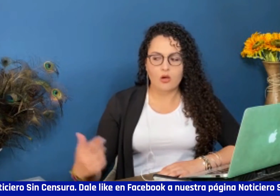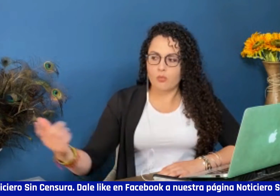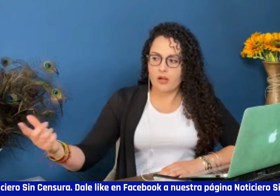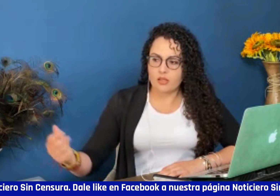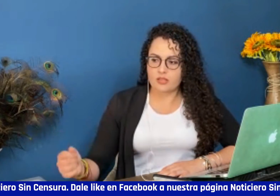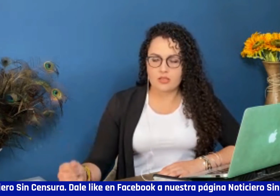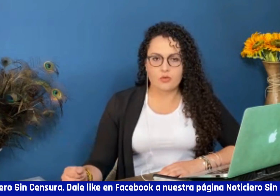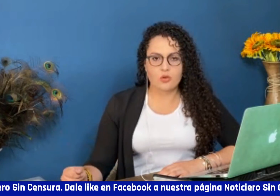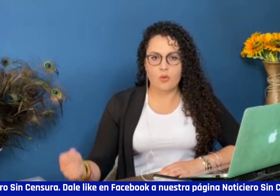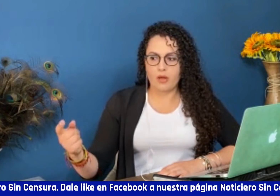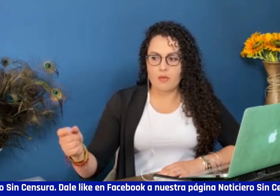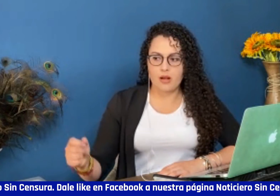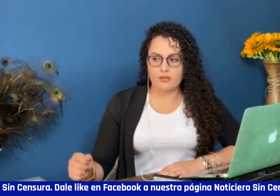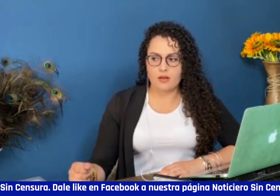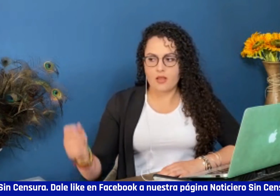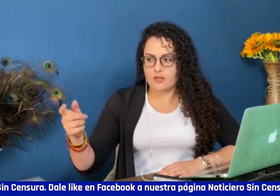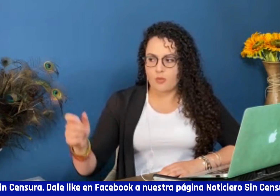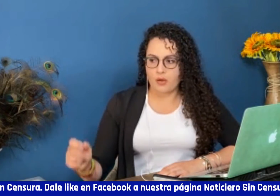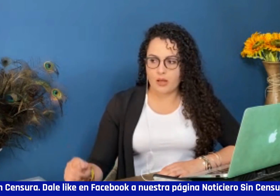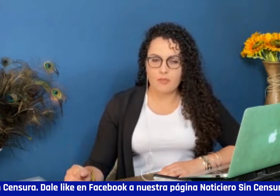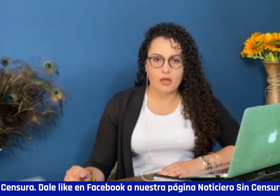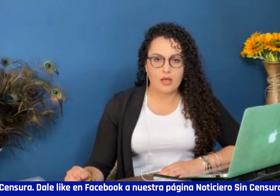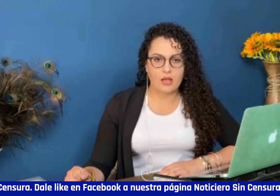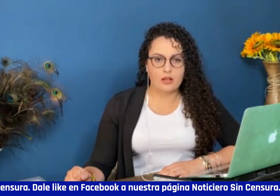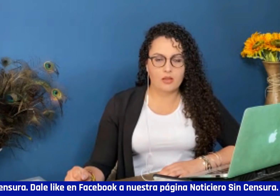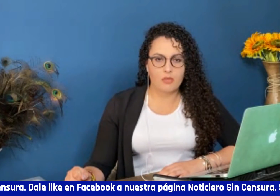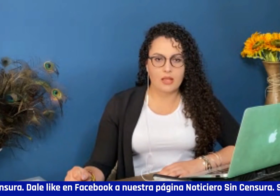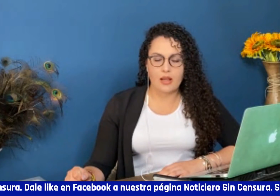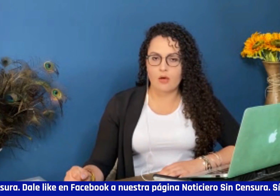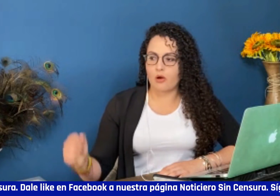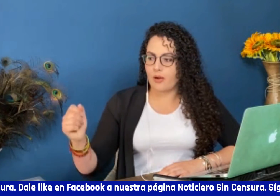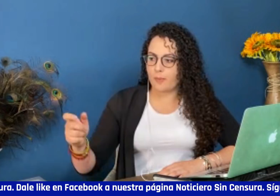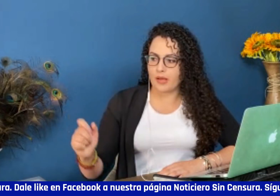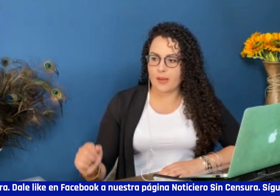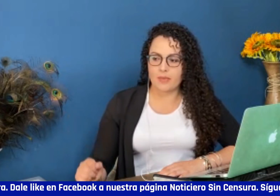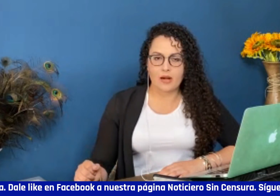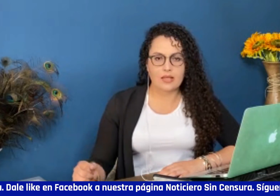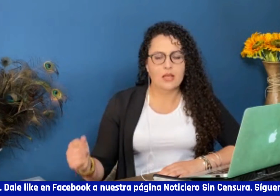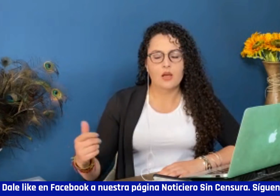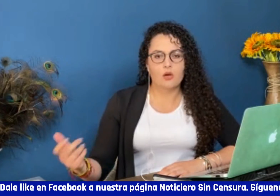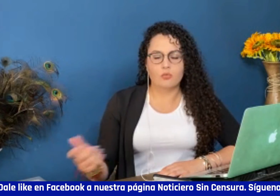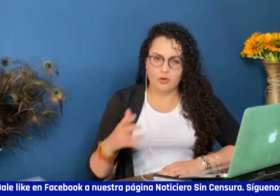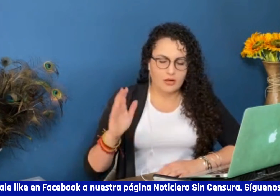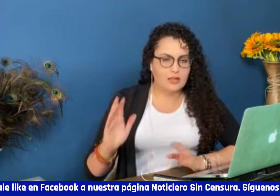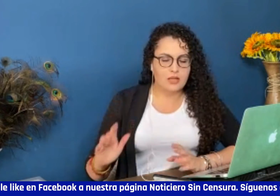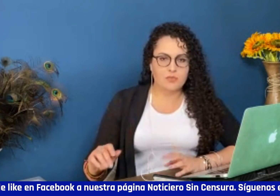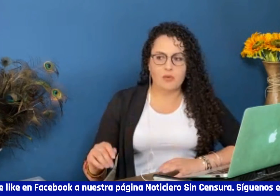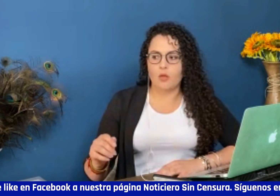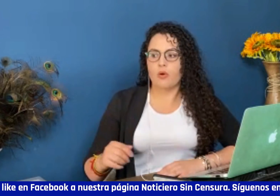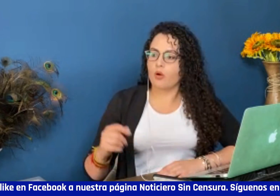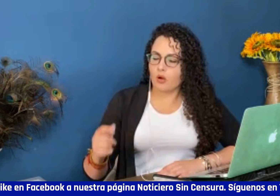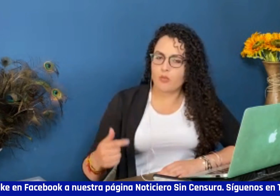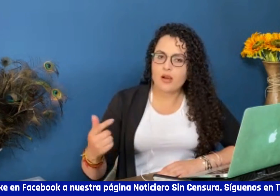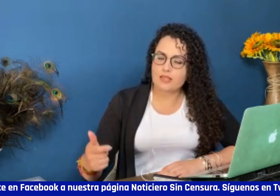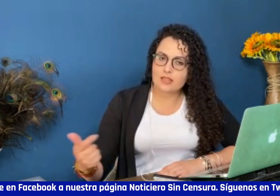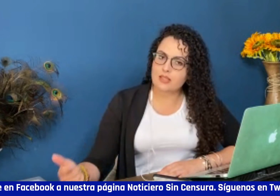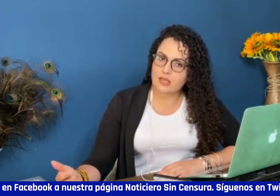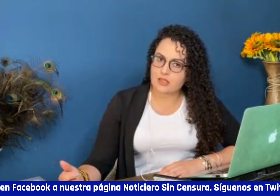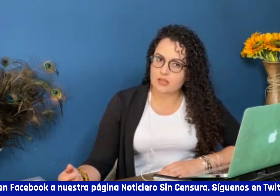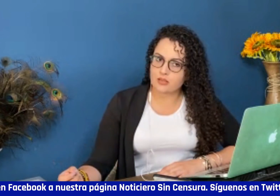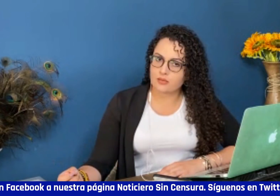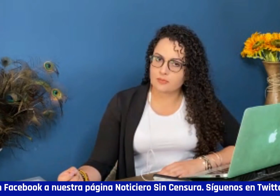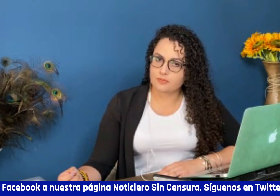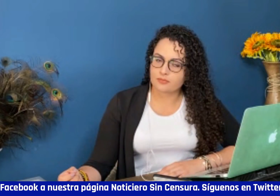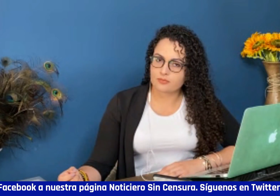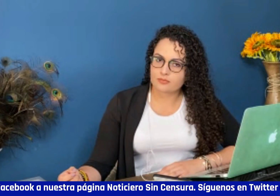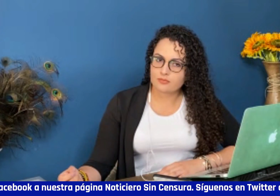fiscal? ¿Cómo le dices a un señor págame la tenencia o págame el tema del agua o págame el gas? Bueno, el gas ya es privado, pero ¿cómo les